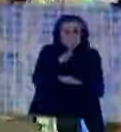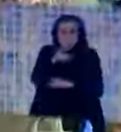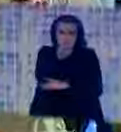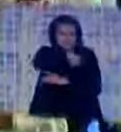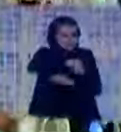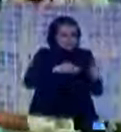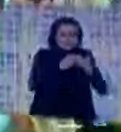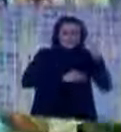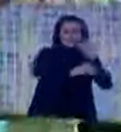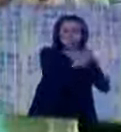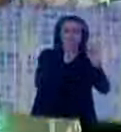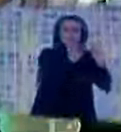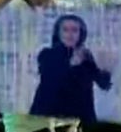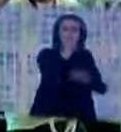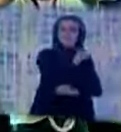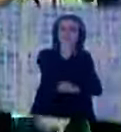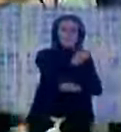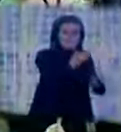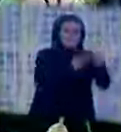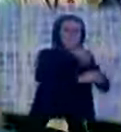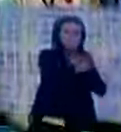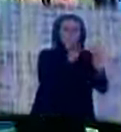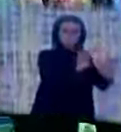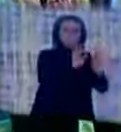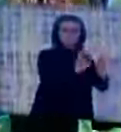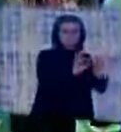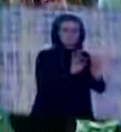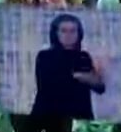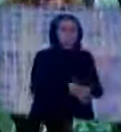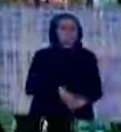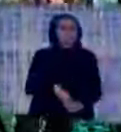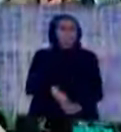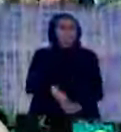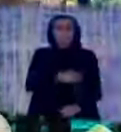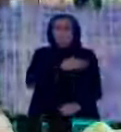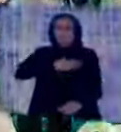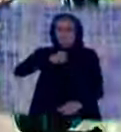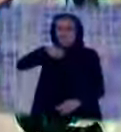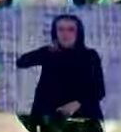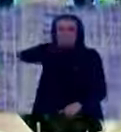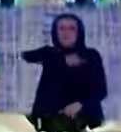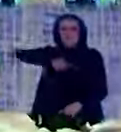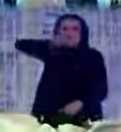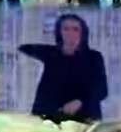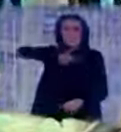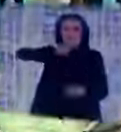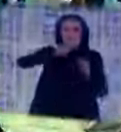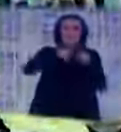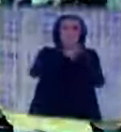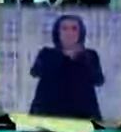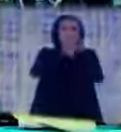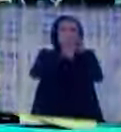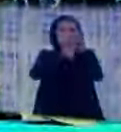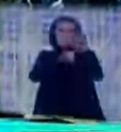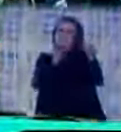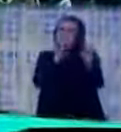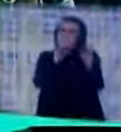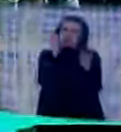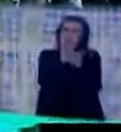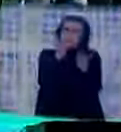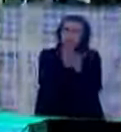es el futuro nuestra juventud quiero que canari no siga atrasada que la